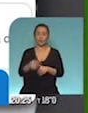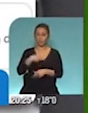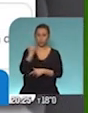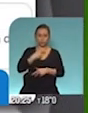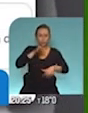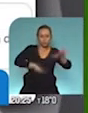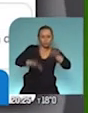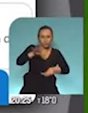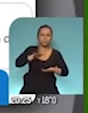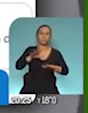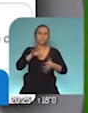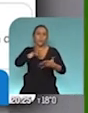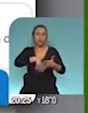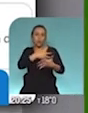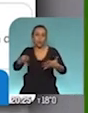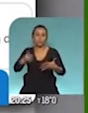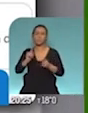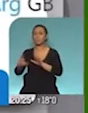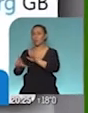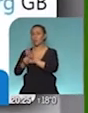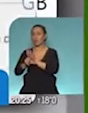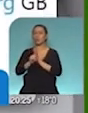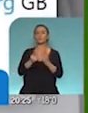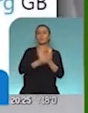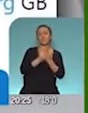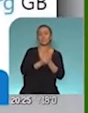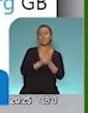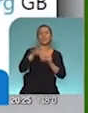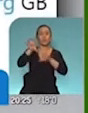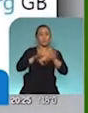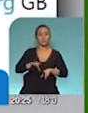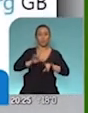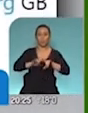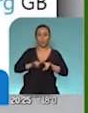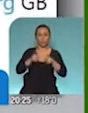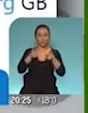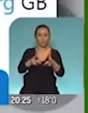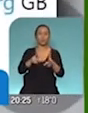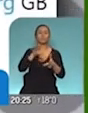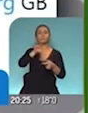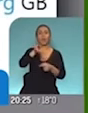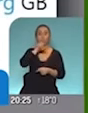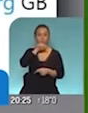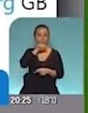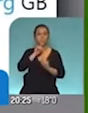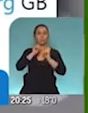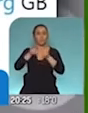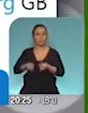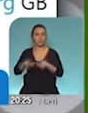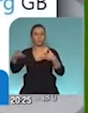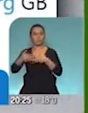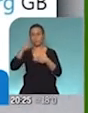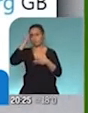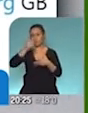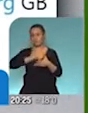los familiares, Duhalde fue borrado del escenario político. Eso nosotros entendemos que es una victoria del